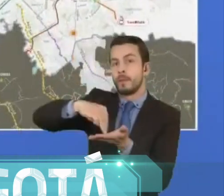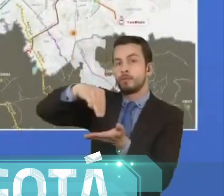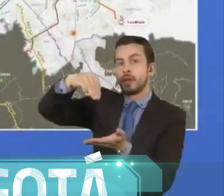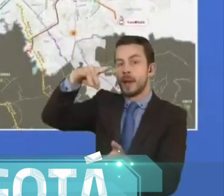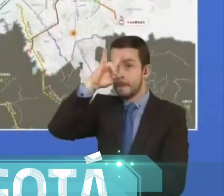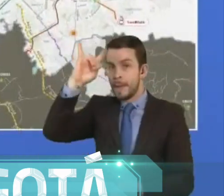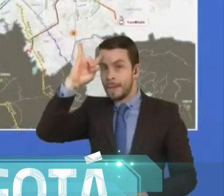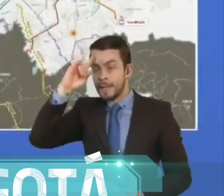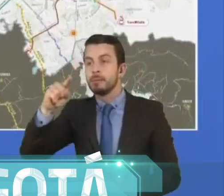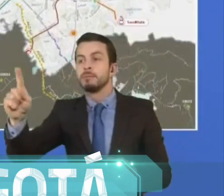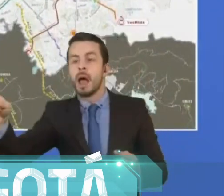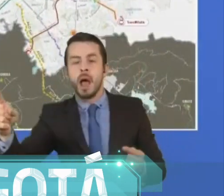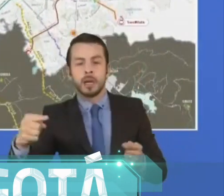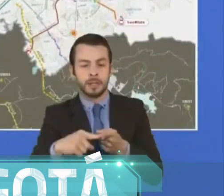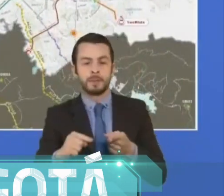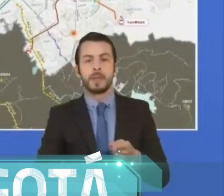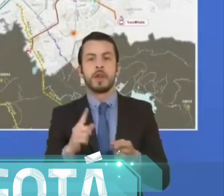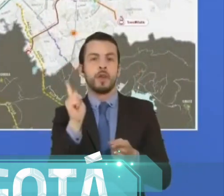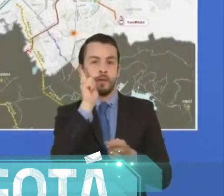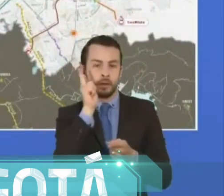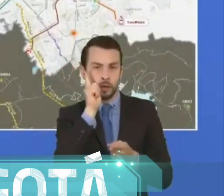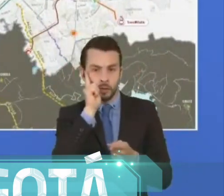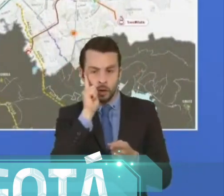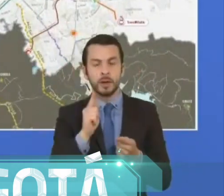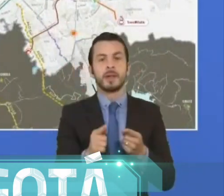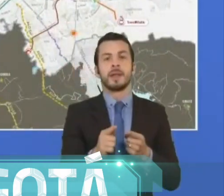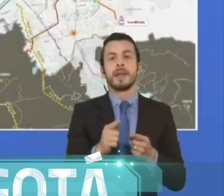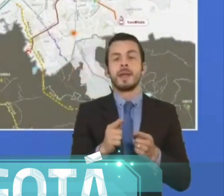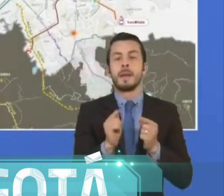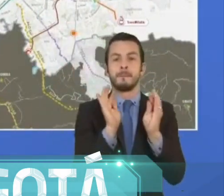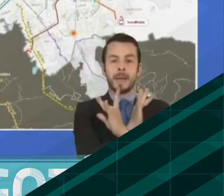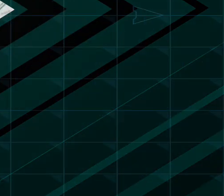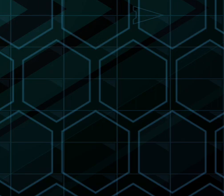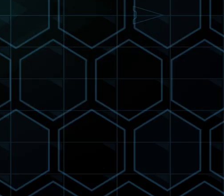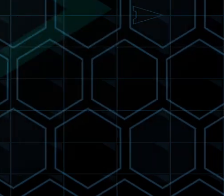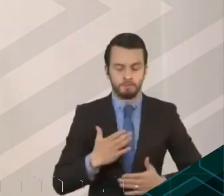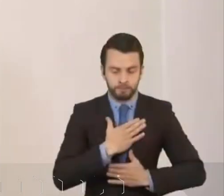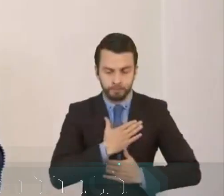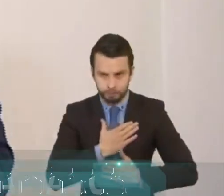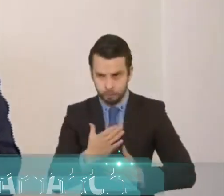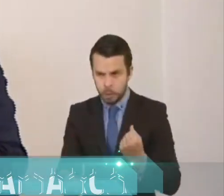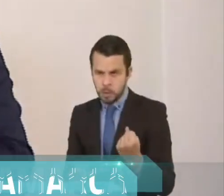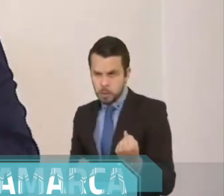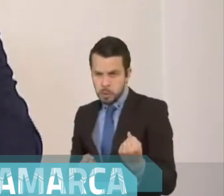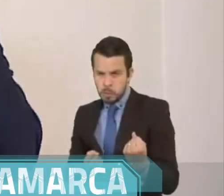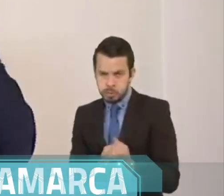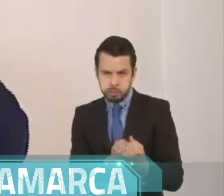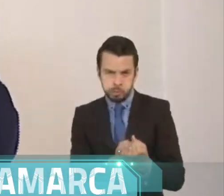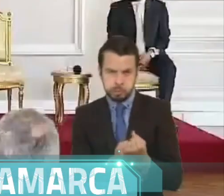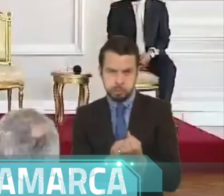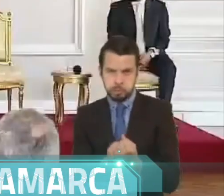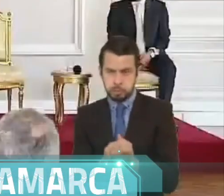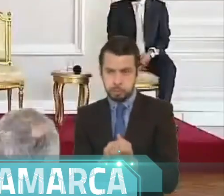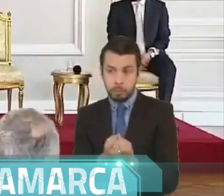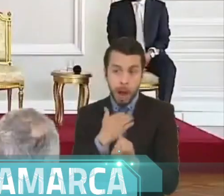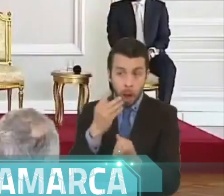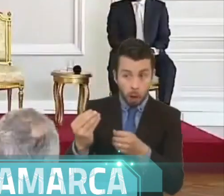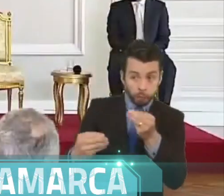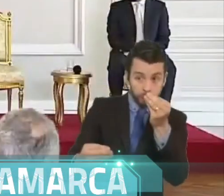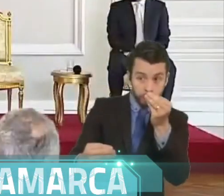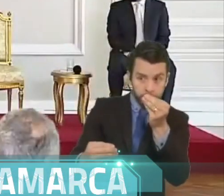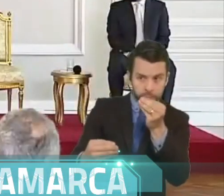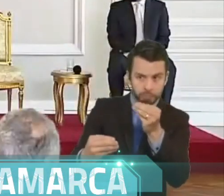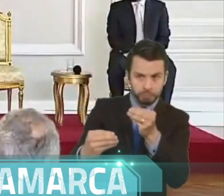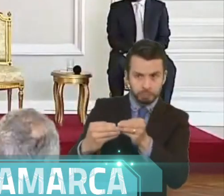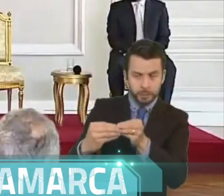hasta atravesar Fontibón, Mártires y llegar al centro de Bogotá. Fue inaugurada la Agencia de Comercialización e